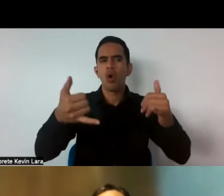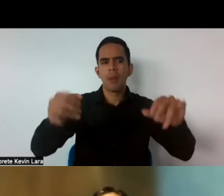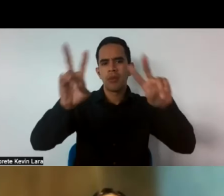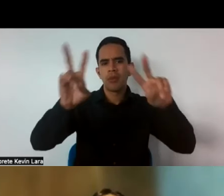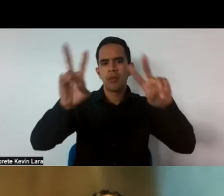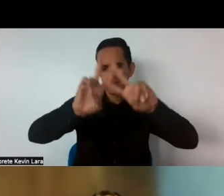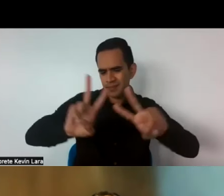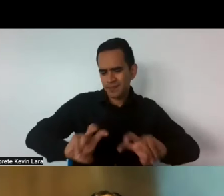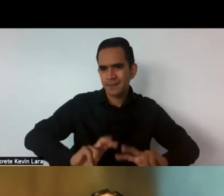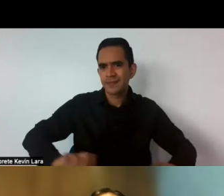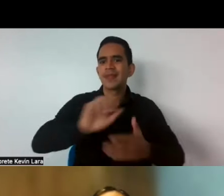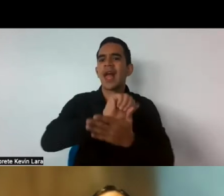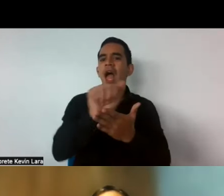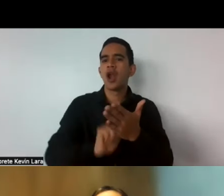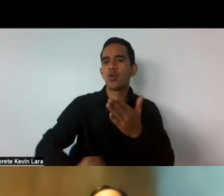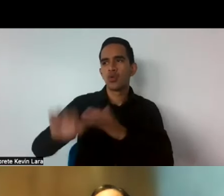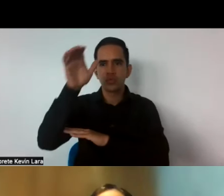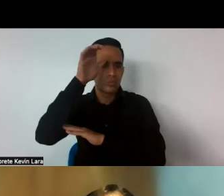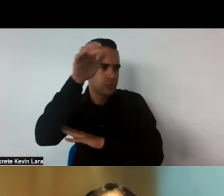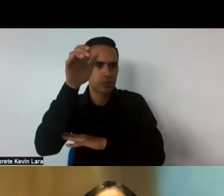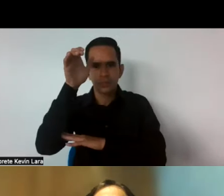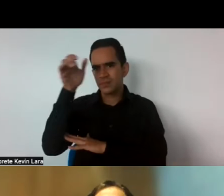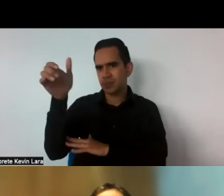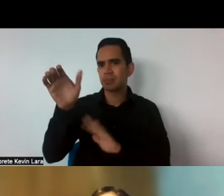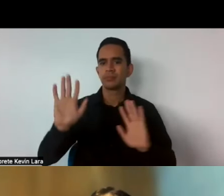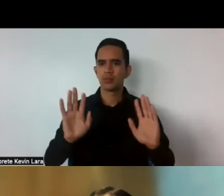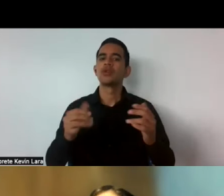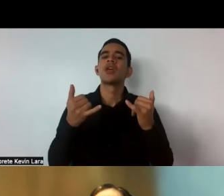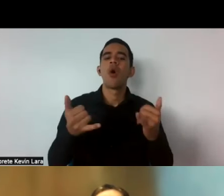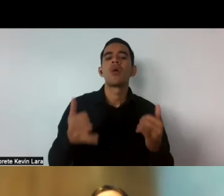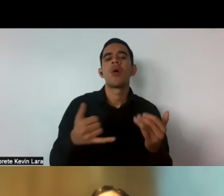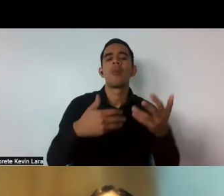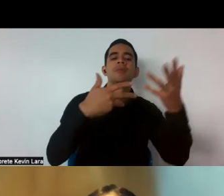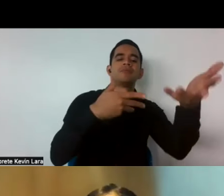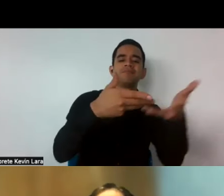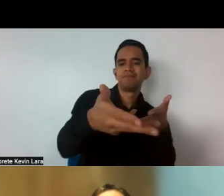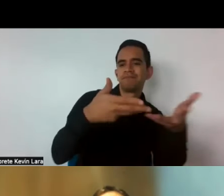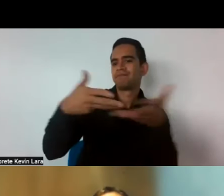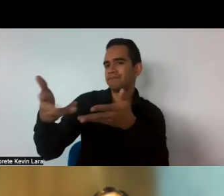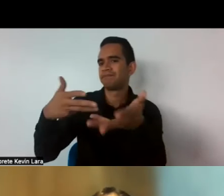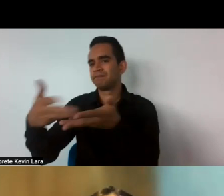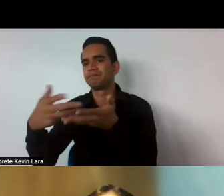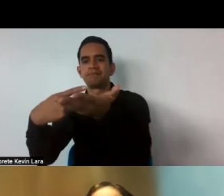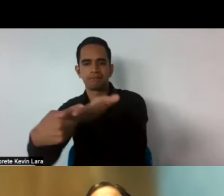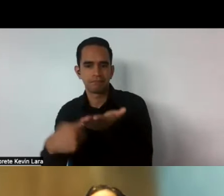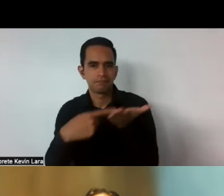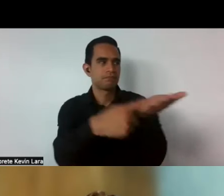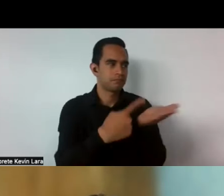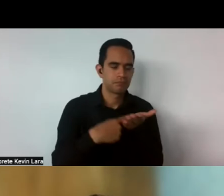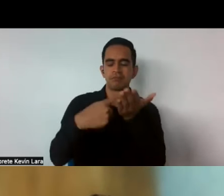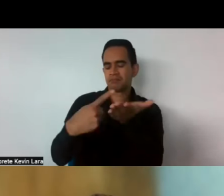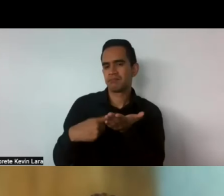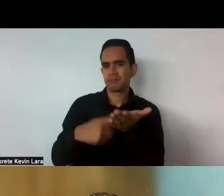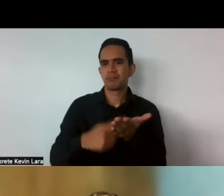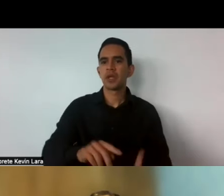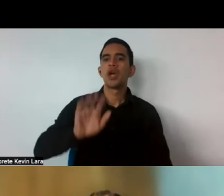un conversatorio. Así que los invito a reflexionar, a pensar qué opinan o qué